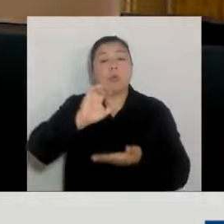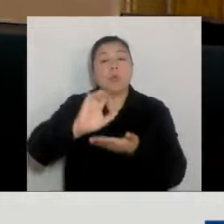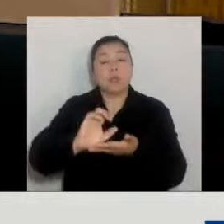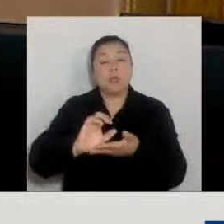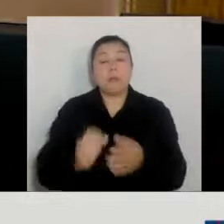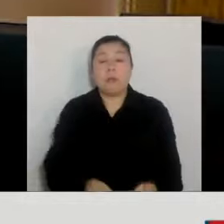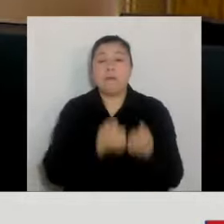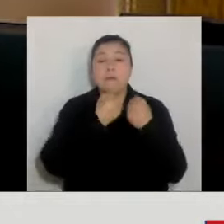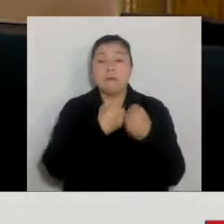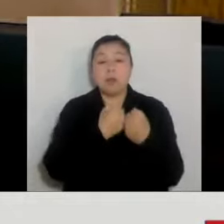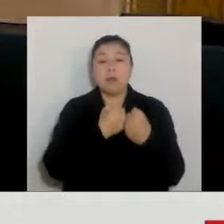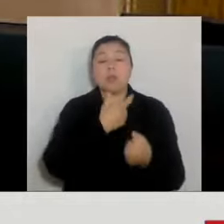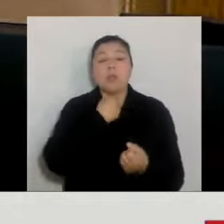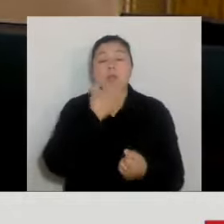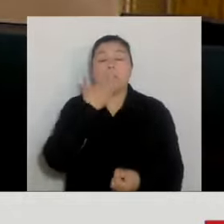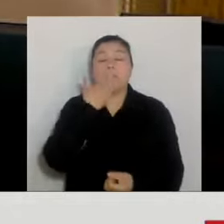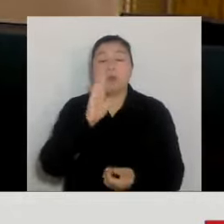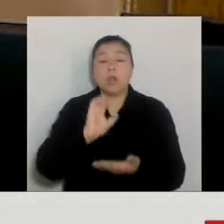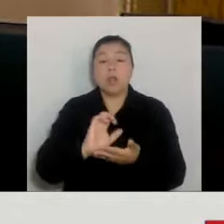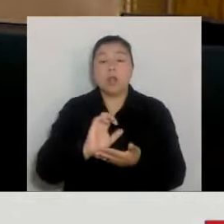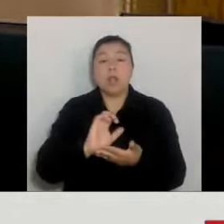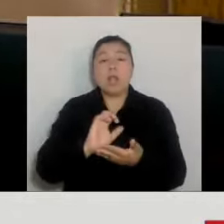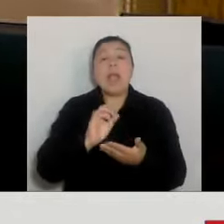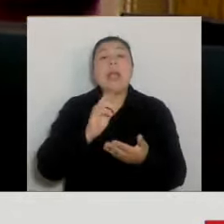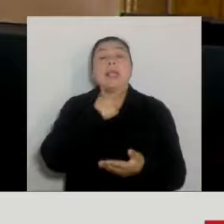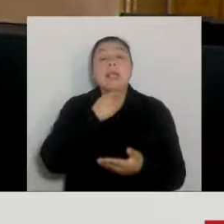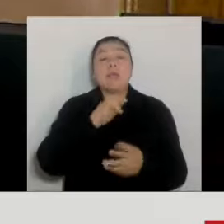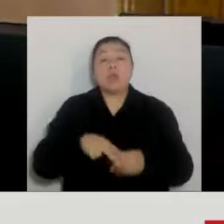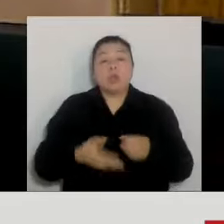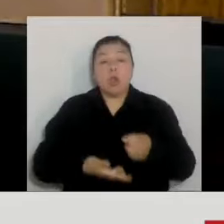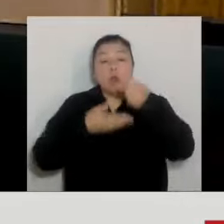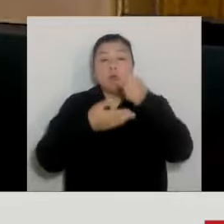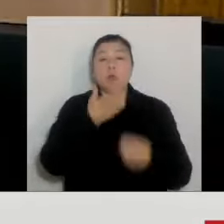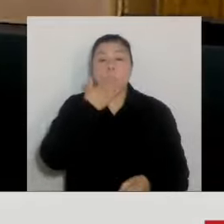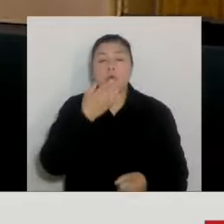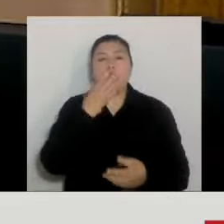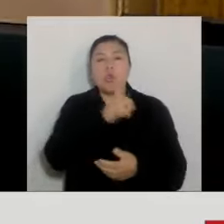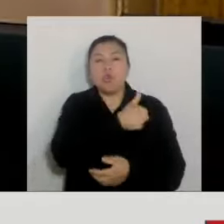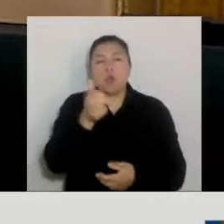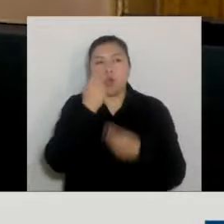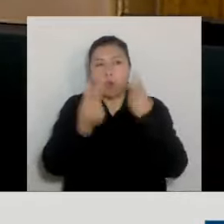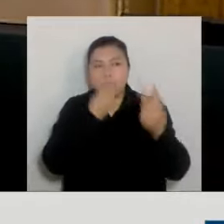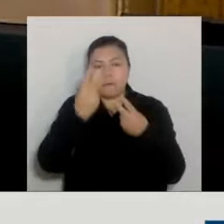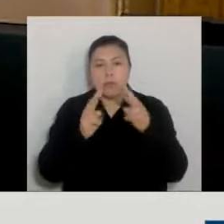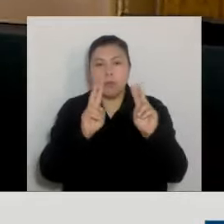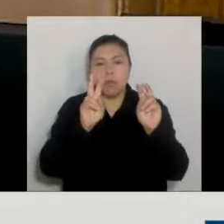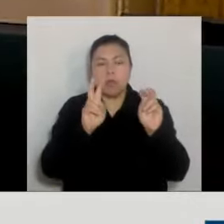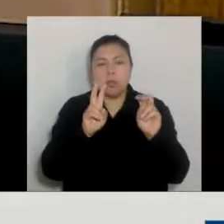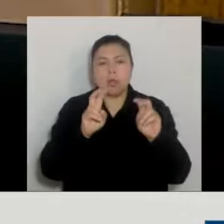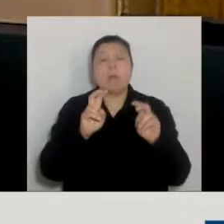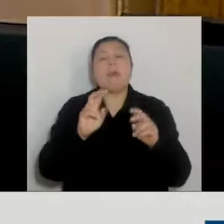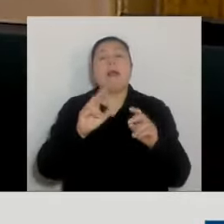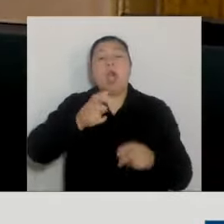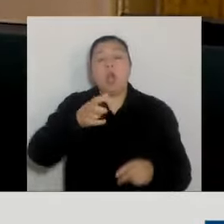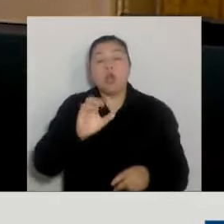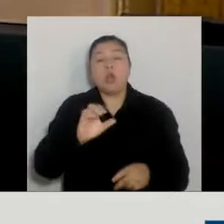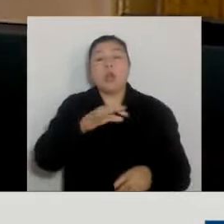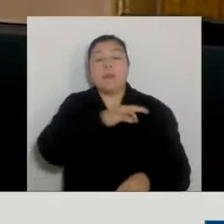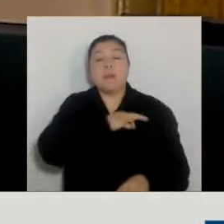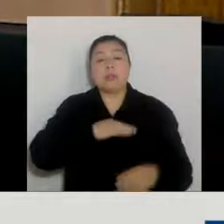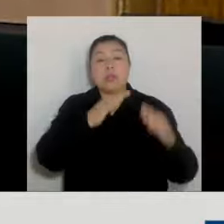queremos un estado mejor queremos que las Platas se utilicen mejor todos vimos lo que pasó con las Platas en materia de gobierno regional el Ministerio de vivienda y otr así